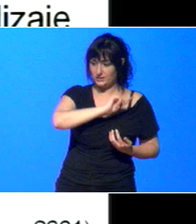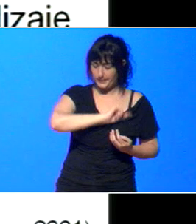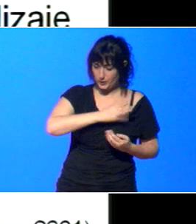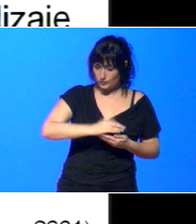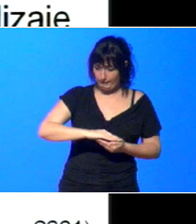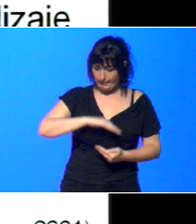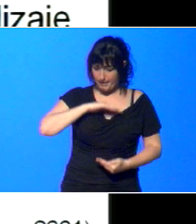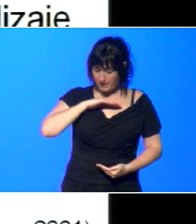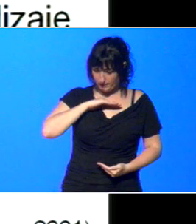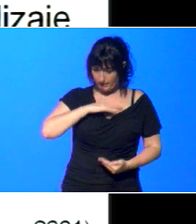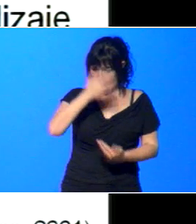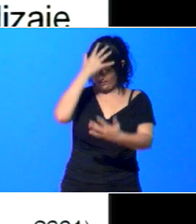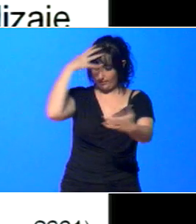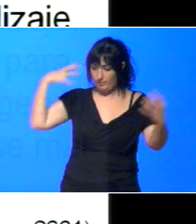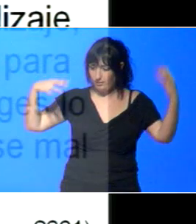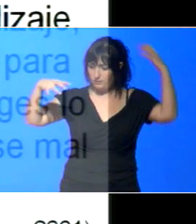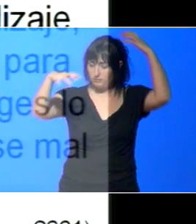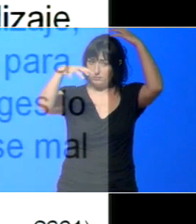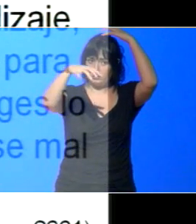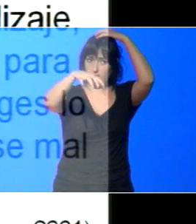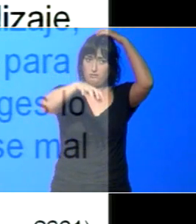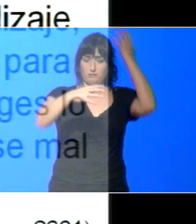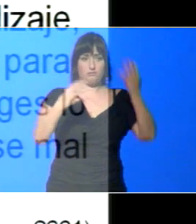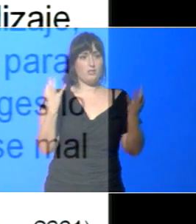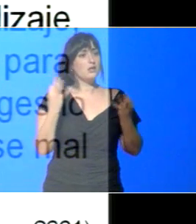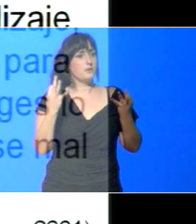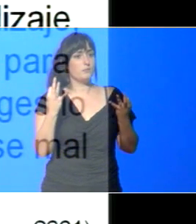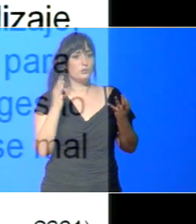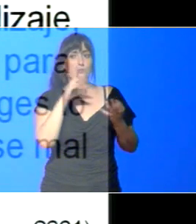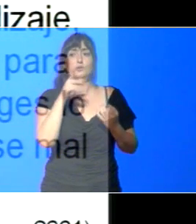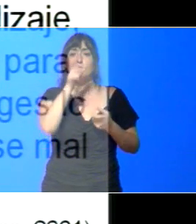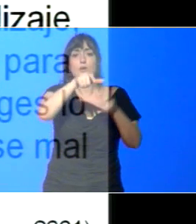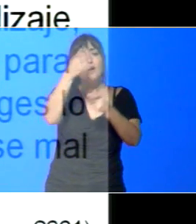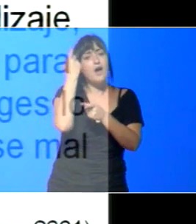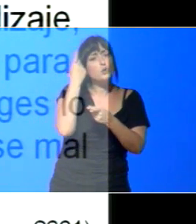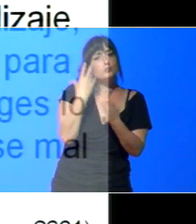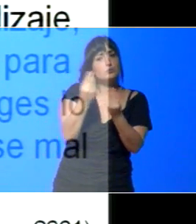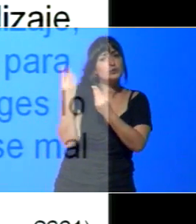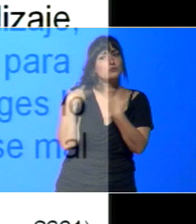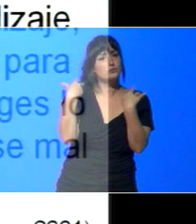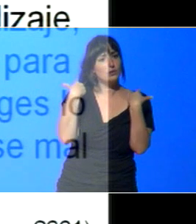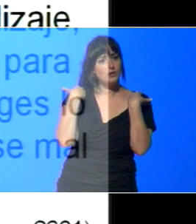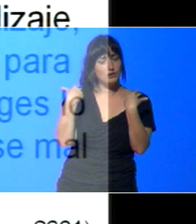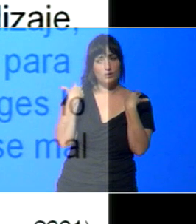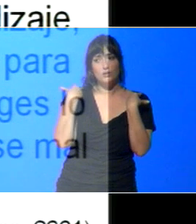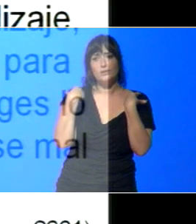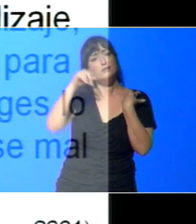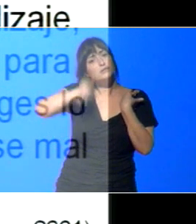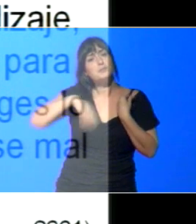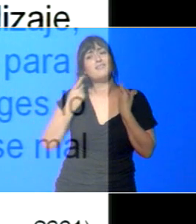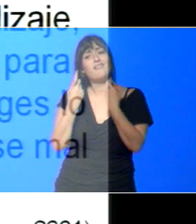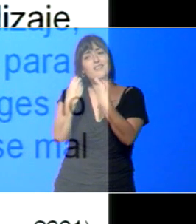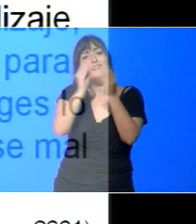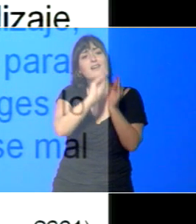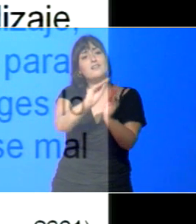capacidad de ser empáticos con el sufrimiento objetivo y real de tantos alumnos y alumnas y con sus necesidades, y por